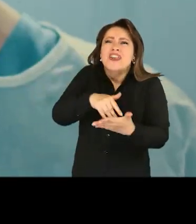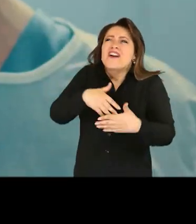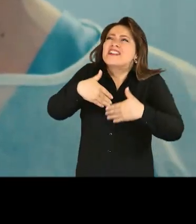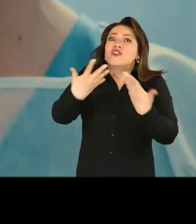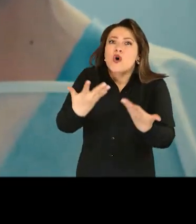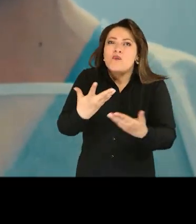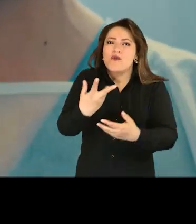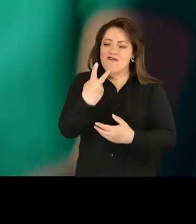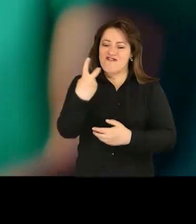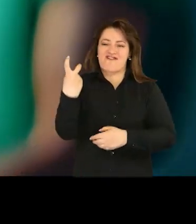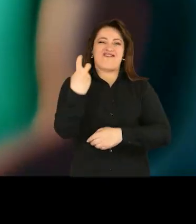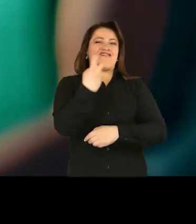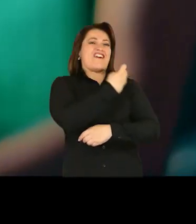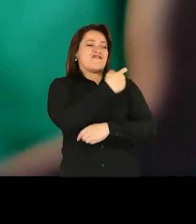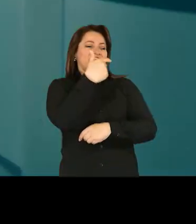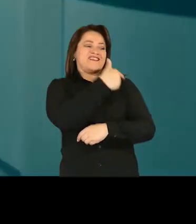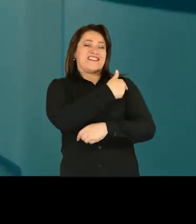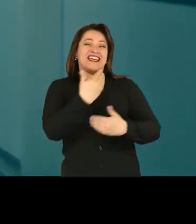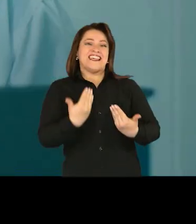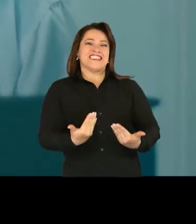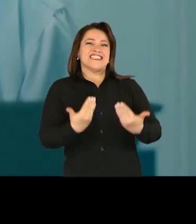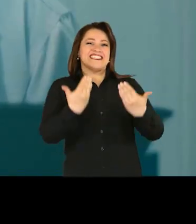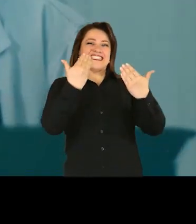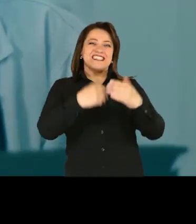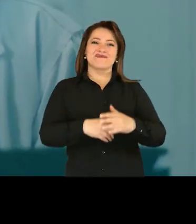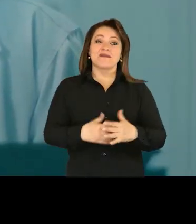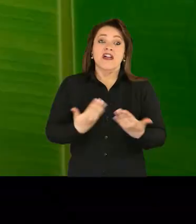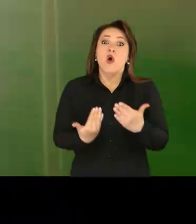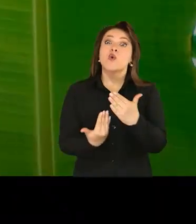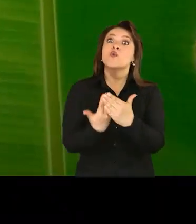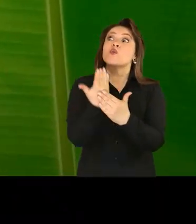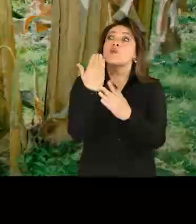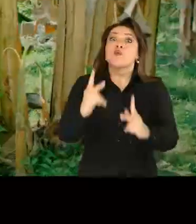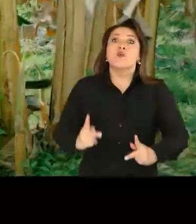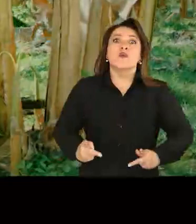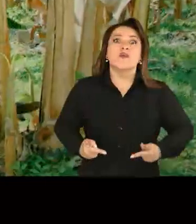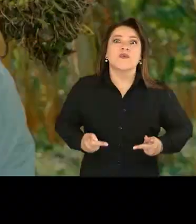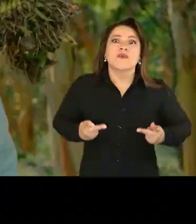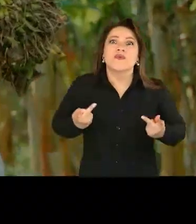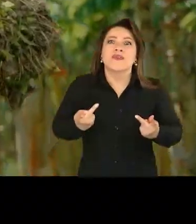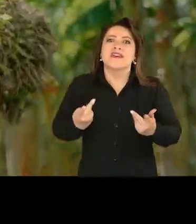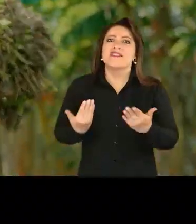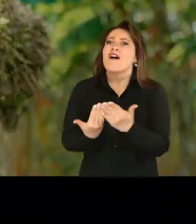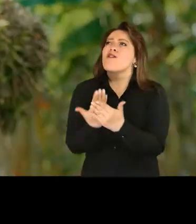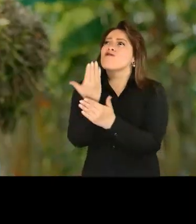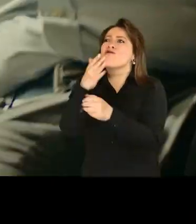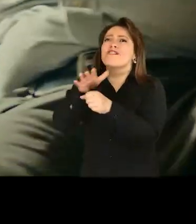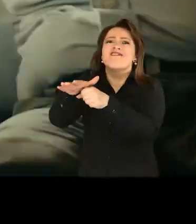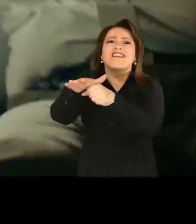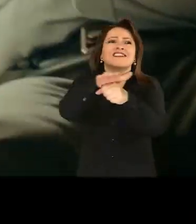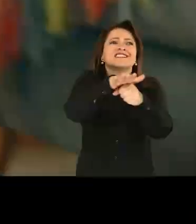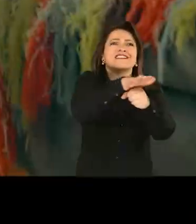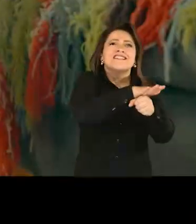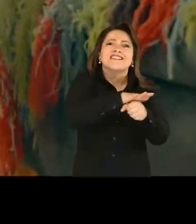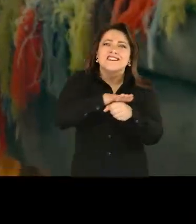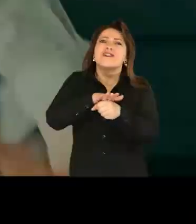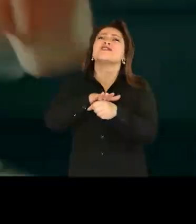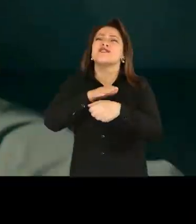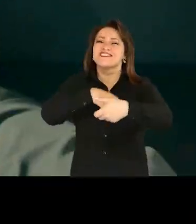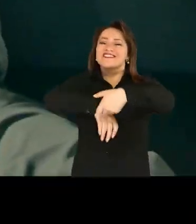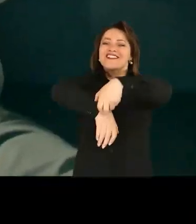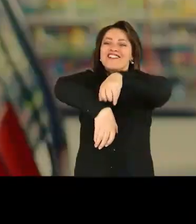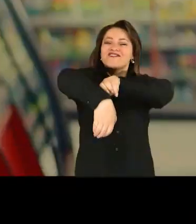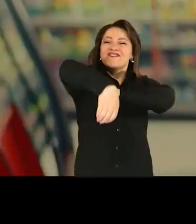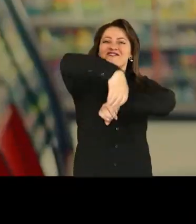la B. De vacunémonos, porque así vendrá también un nuevo comienzo, en el que volveremos a